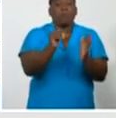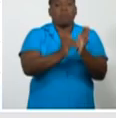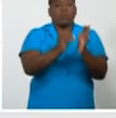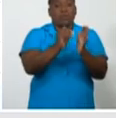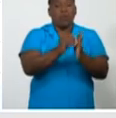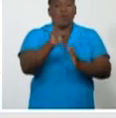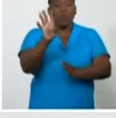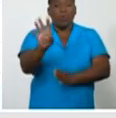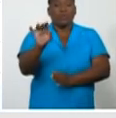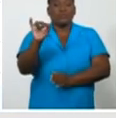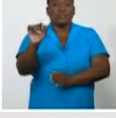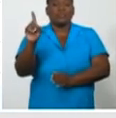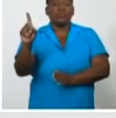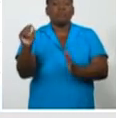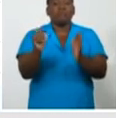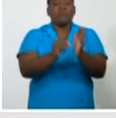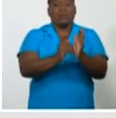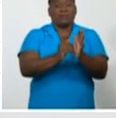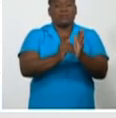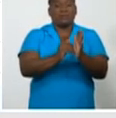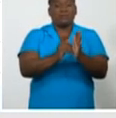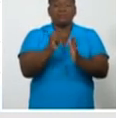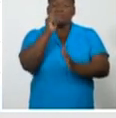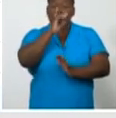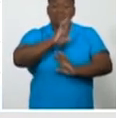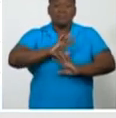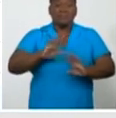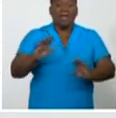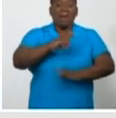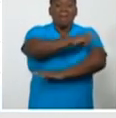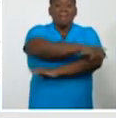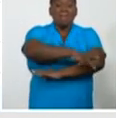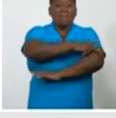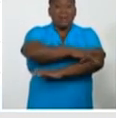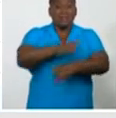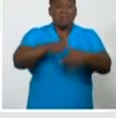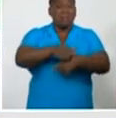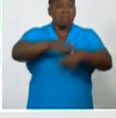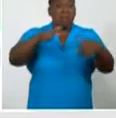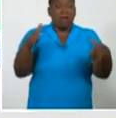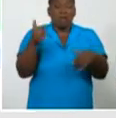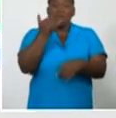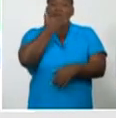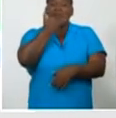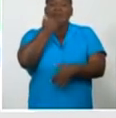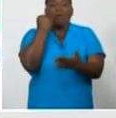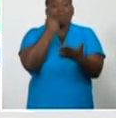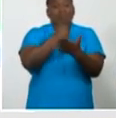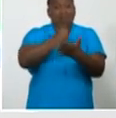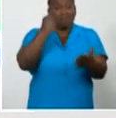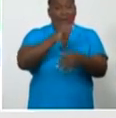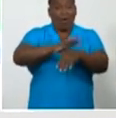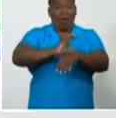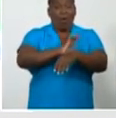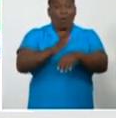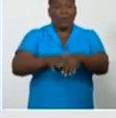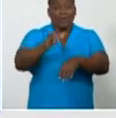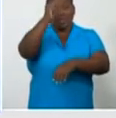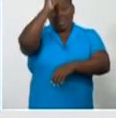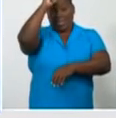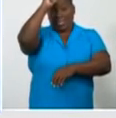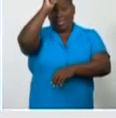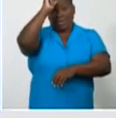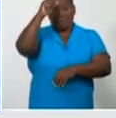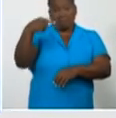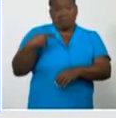1.461.000. Y finalmente, los países que mayor número de casos confirmaron ayer, la India,